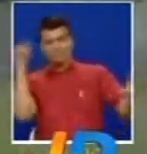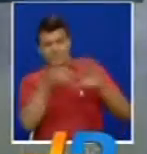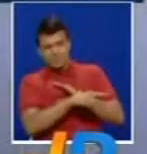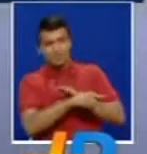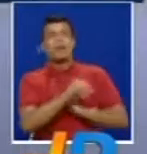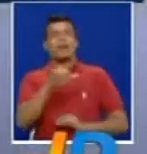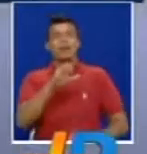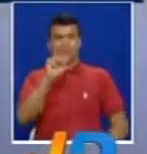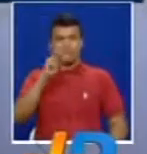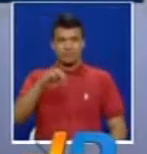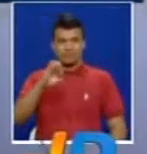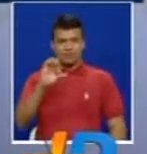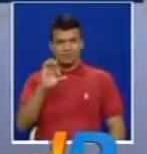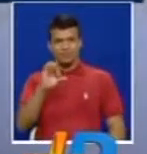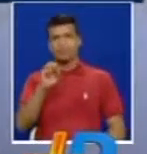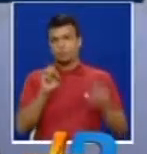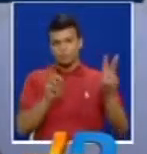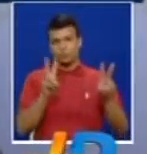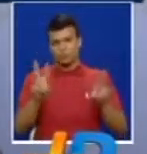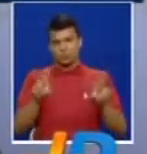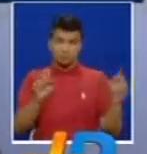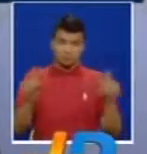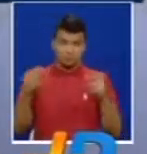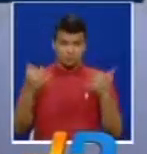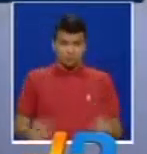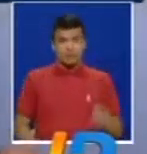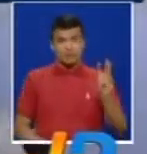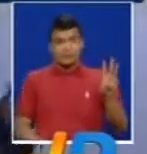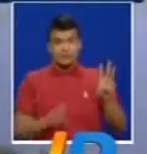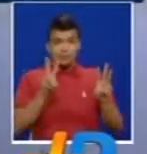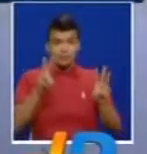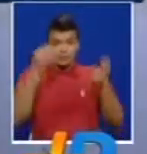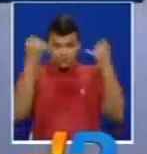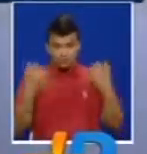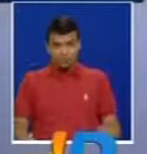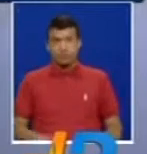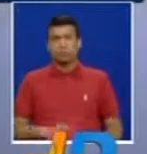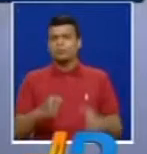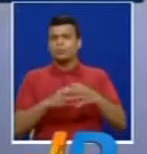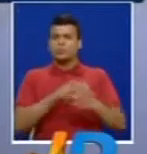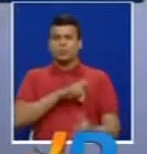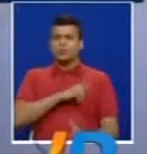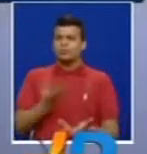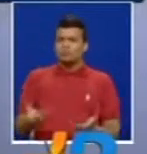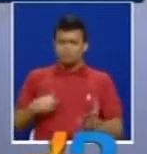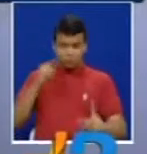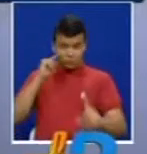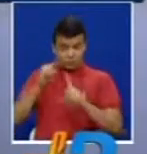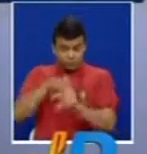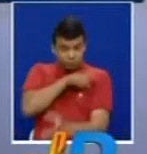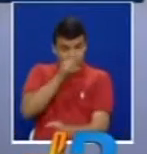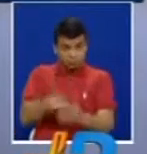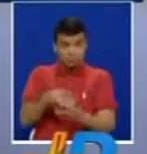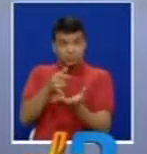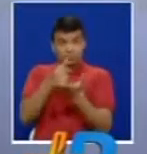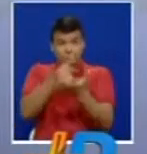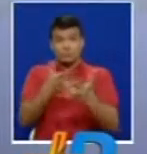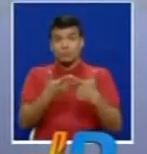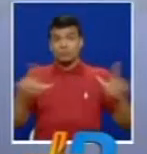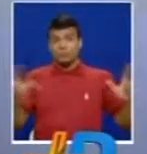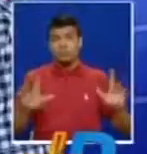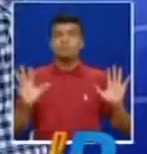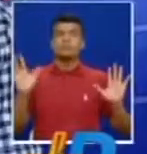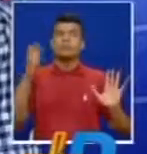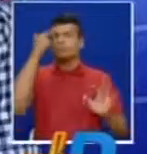James Rodríguez para el 2-2. El partido terminó 3-2. ¿Tiene el Cali cómo hacer una buena campaña en Copa Libertadores, Biafara? Tiene